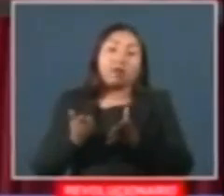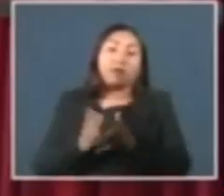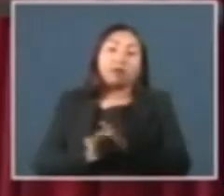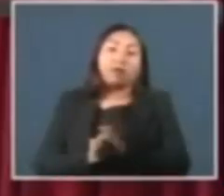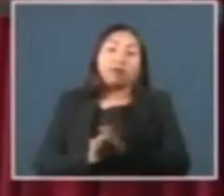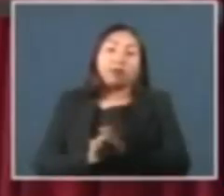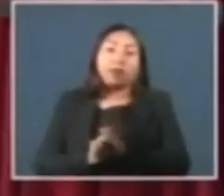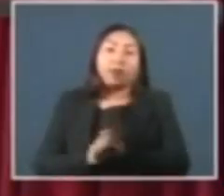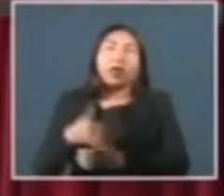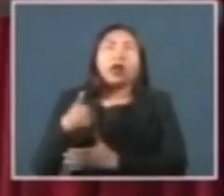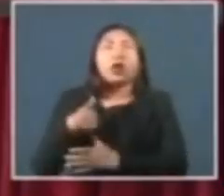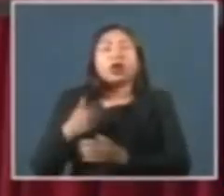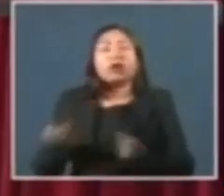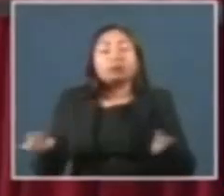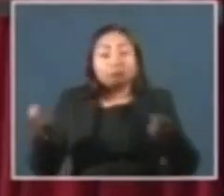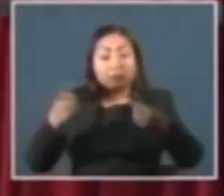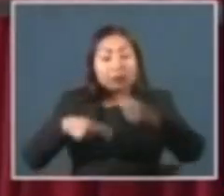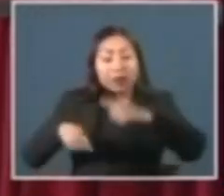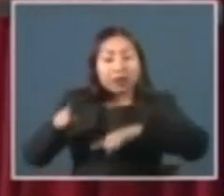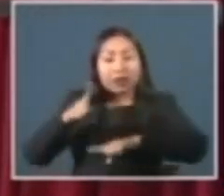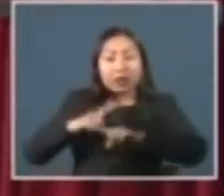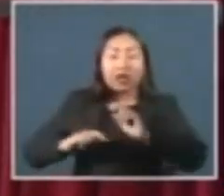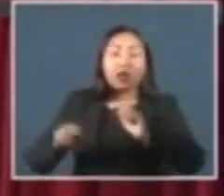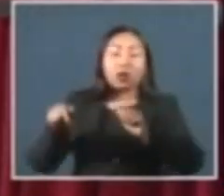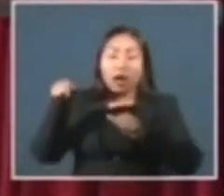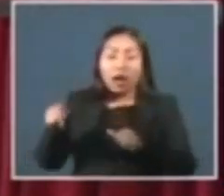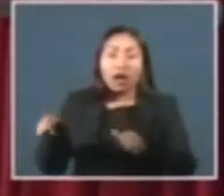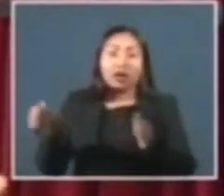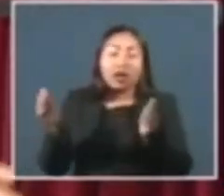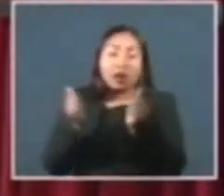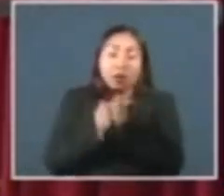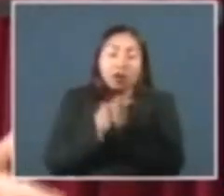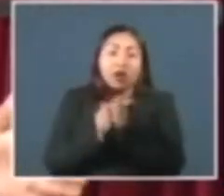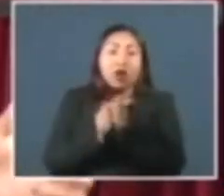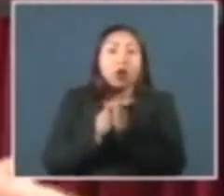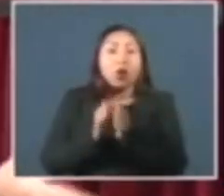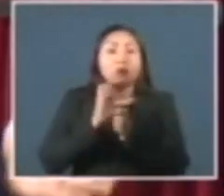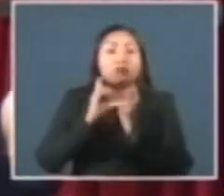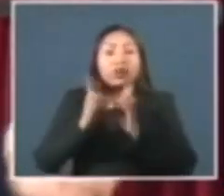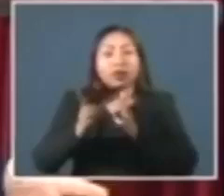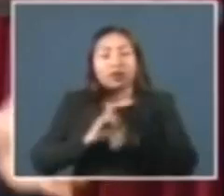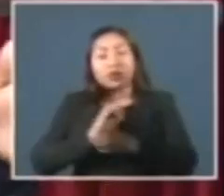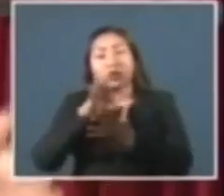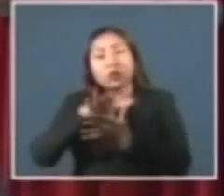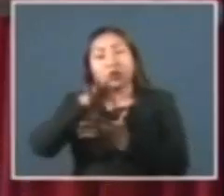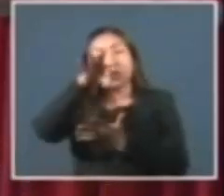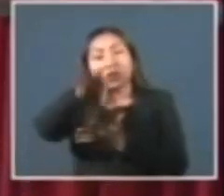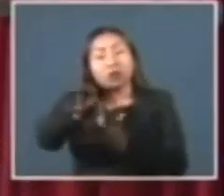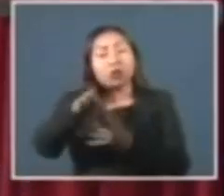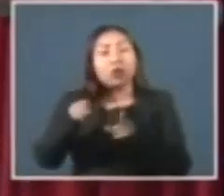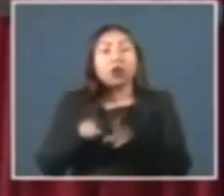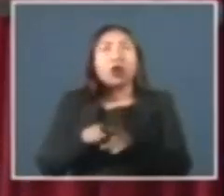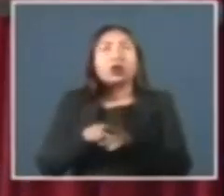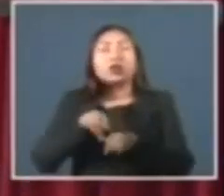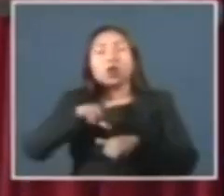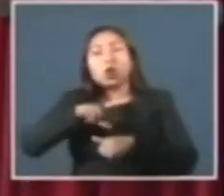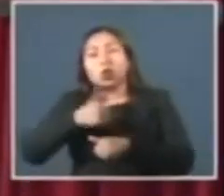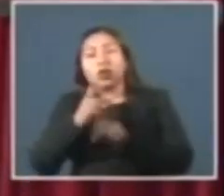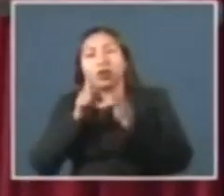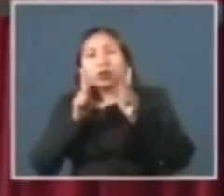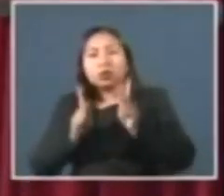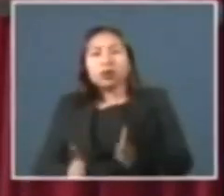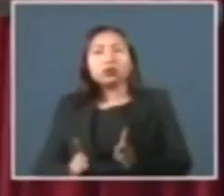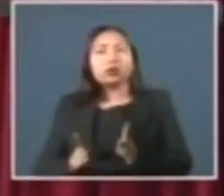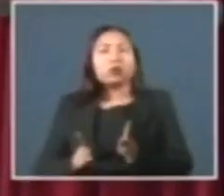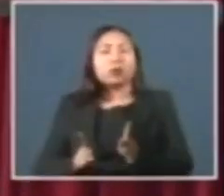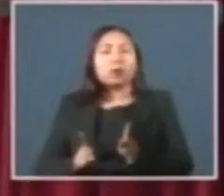personas que acompañan al defensor del pueblo son personas que de alguna u otra manera han